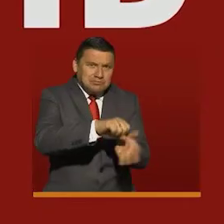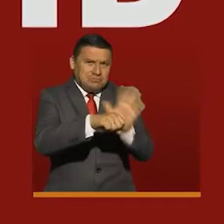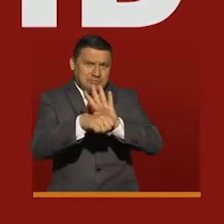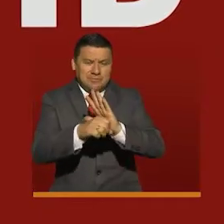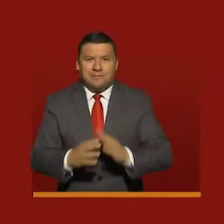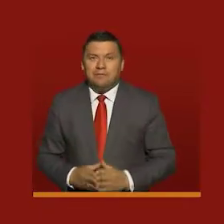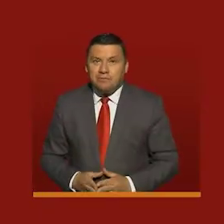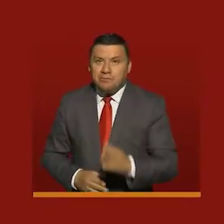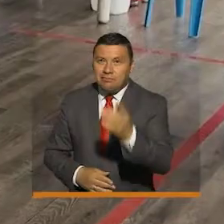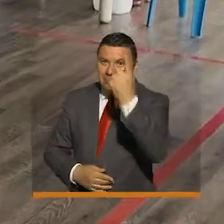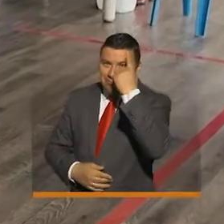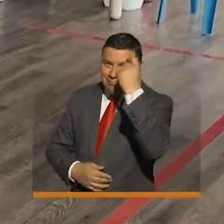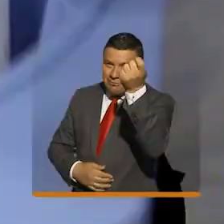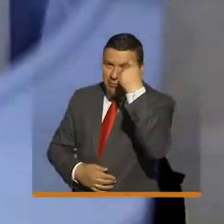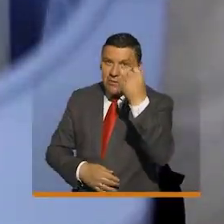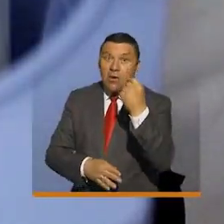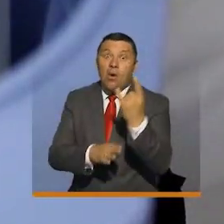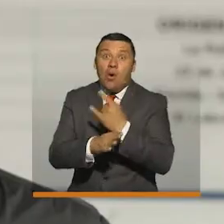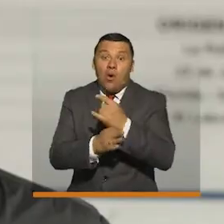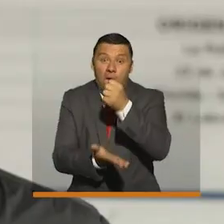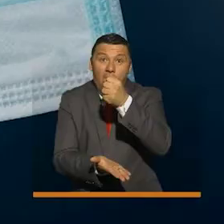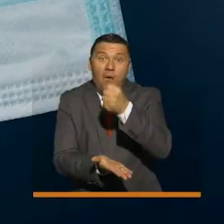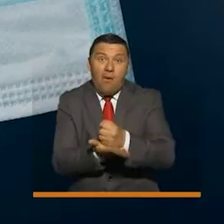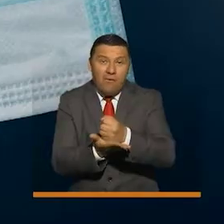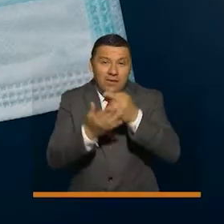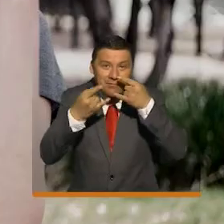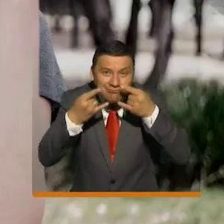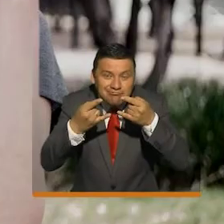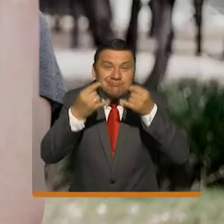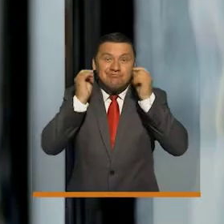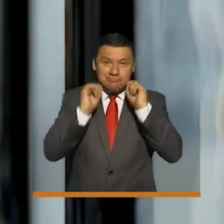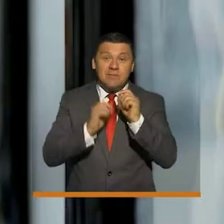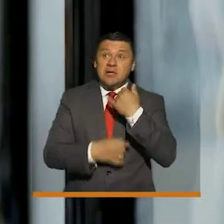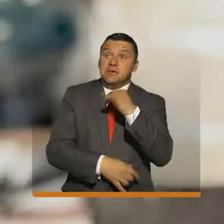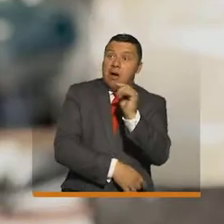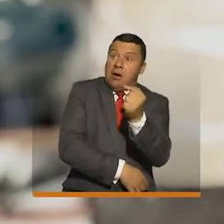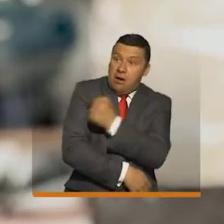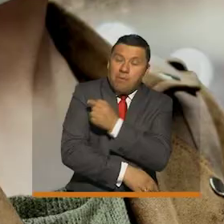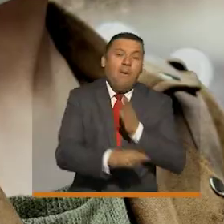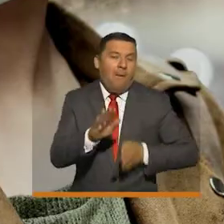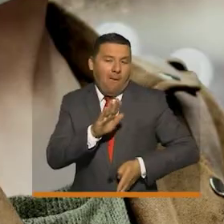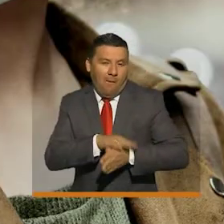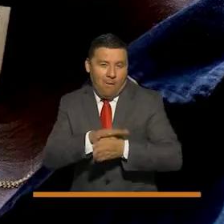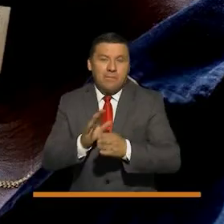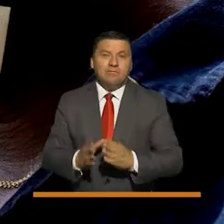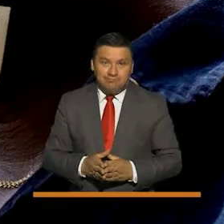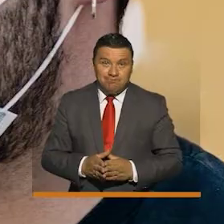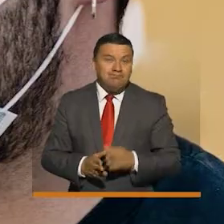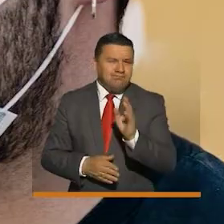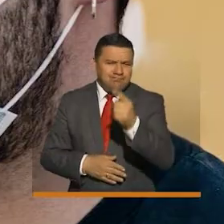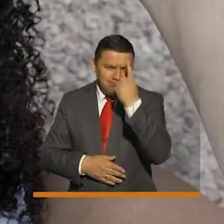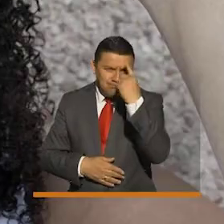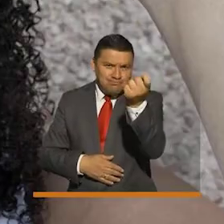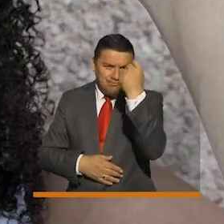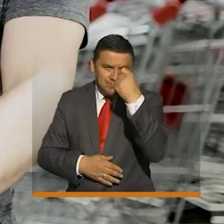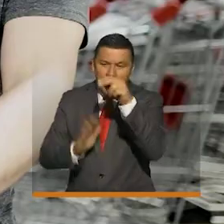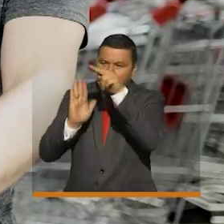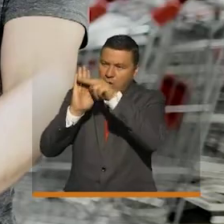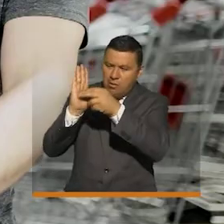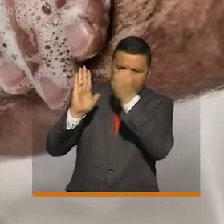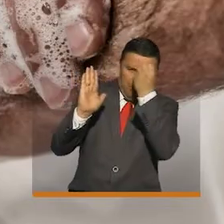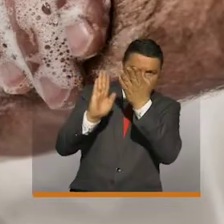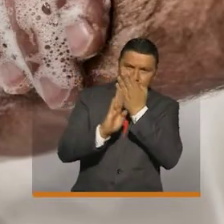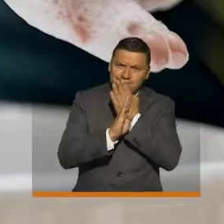el COVID-19. Recuerda, el uso del tapabocas es obligatorio aún después de vacunarte, así como